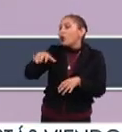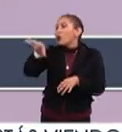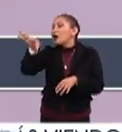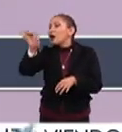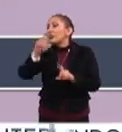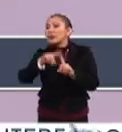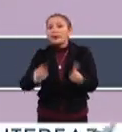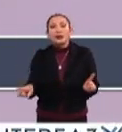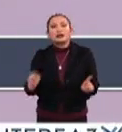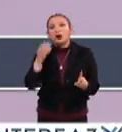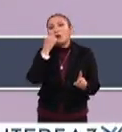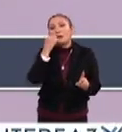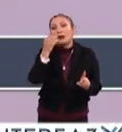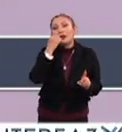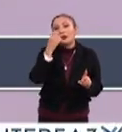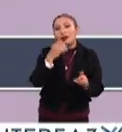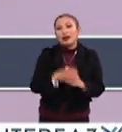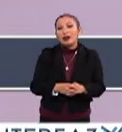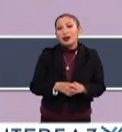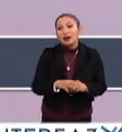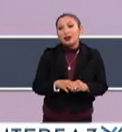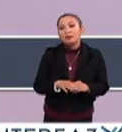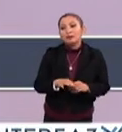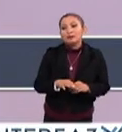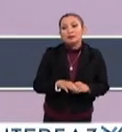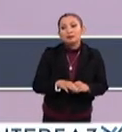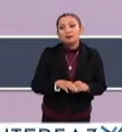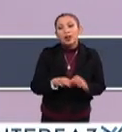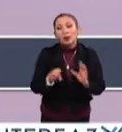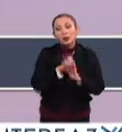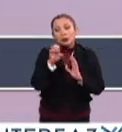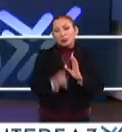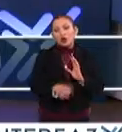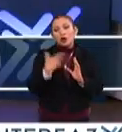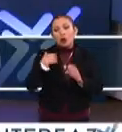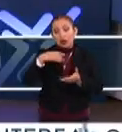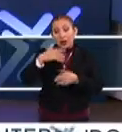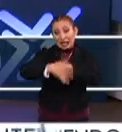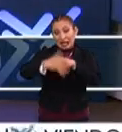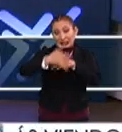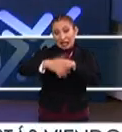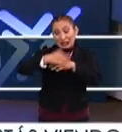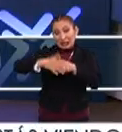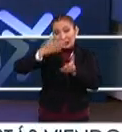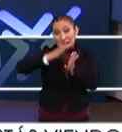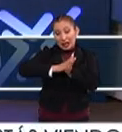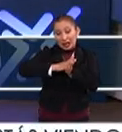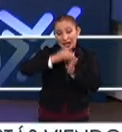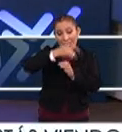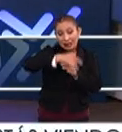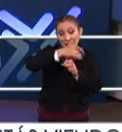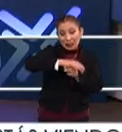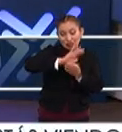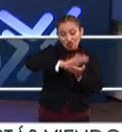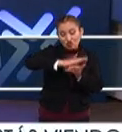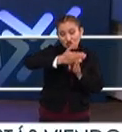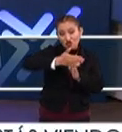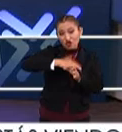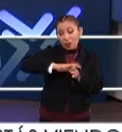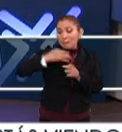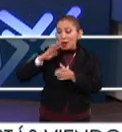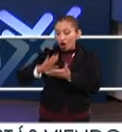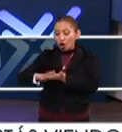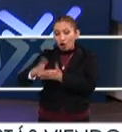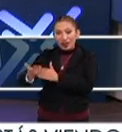marcar esa diferencia en cuestión de elegir, por ejemplo, quesadillas, en lugar de elegir unas quesadillas fritas, al comal.